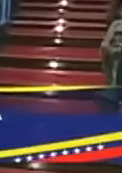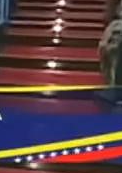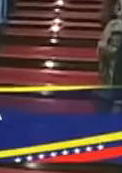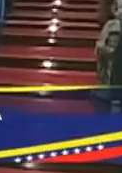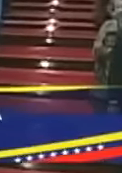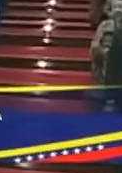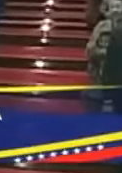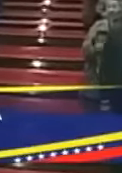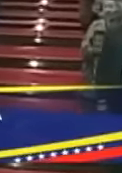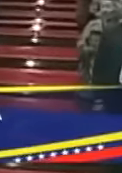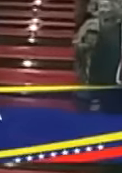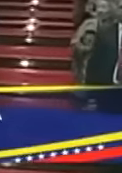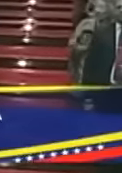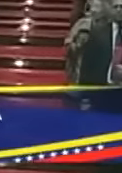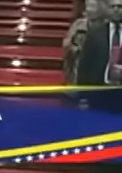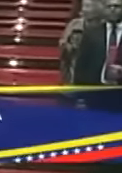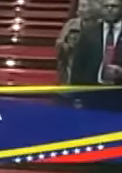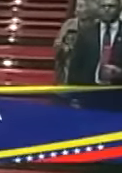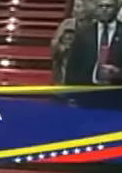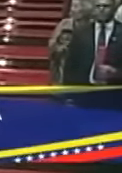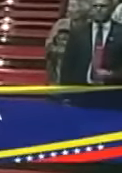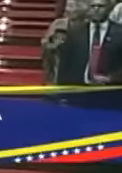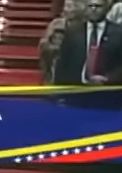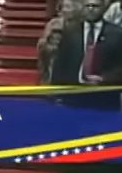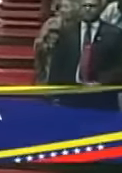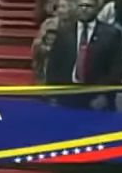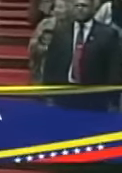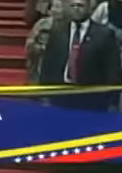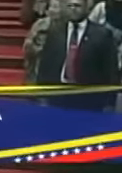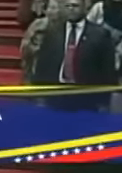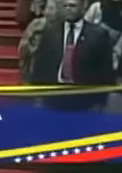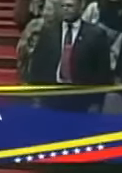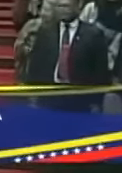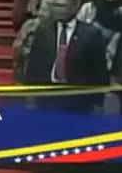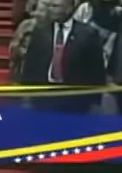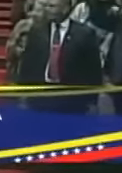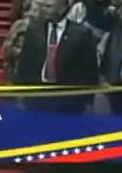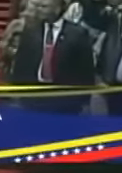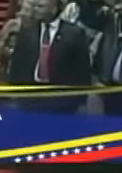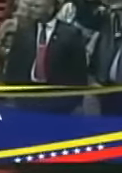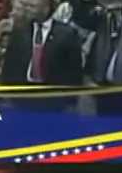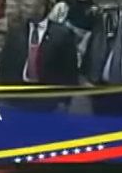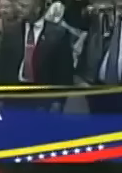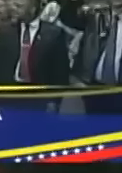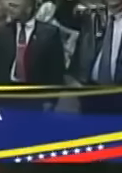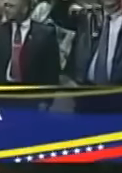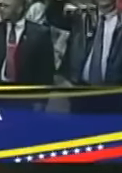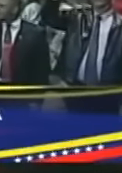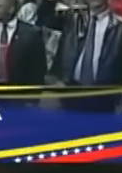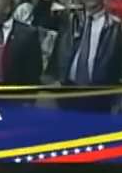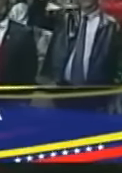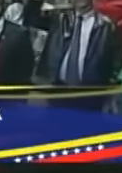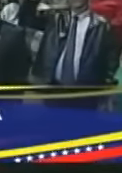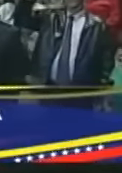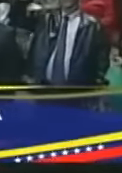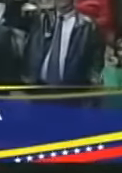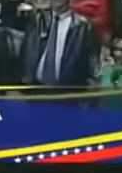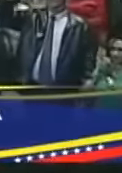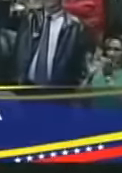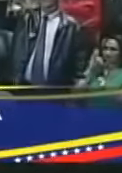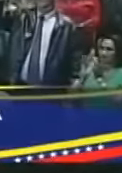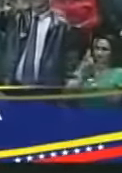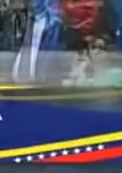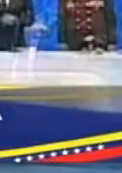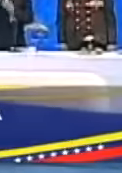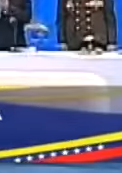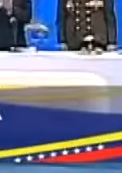récord Guinness en el tema oficial. El Esequibo es nuestro, que se han convertido en la canción de cada uno